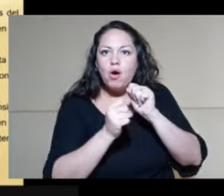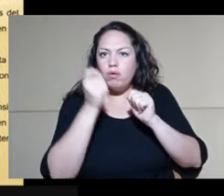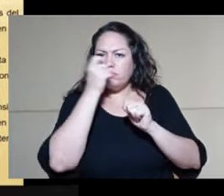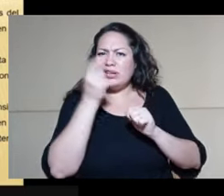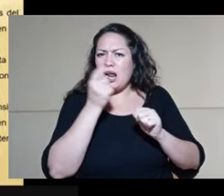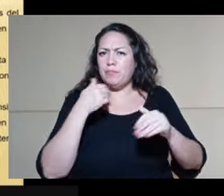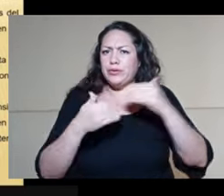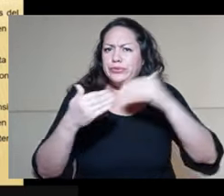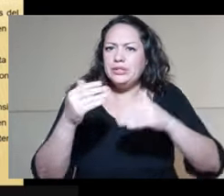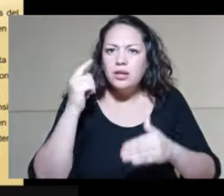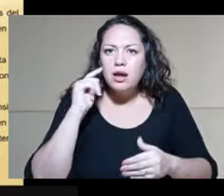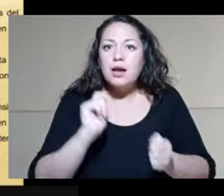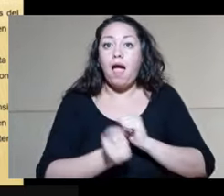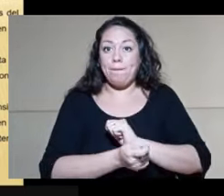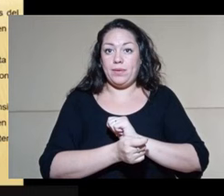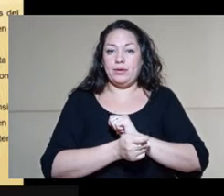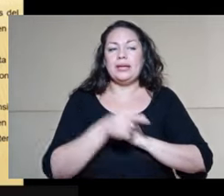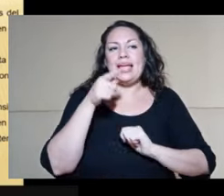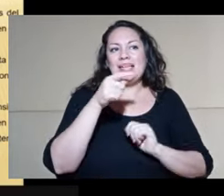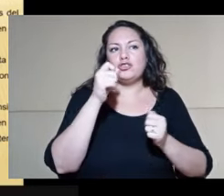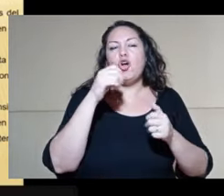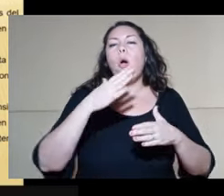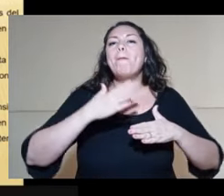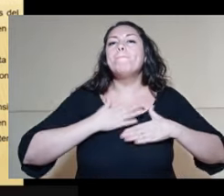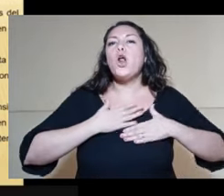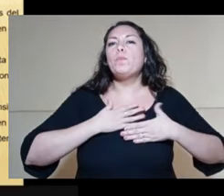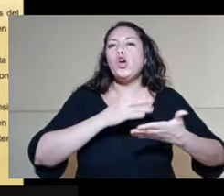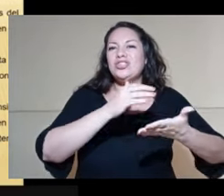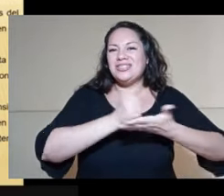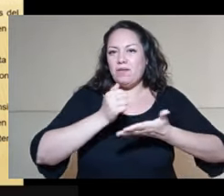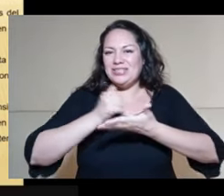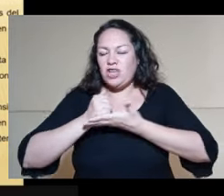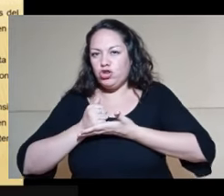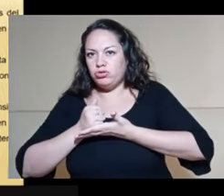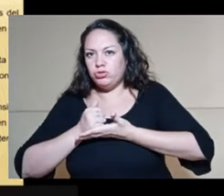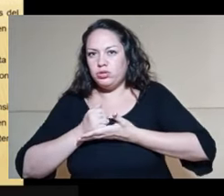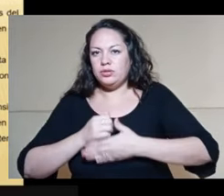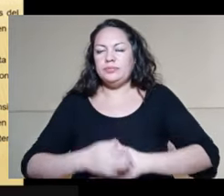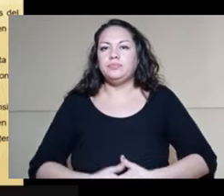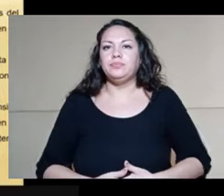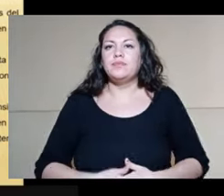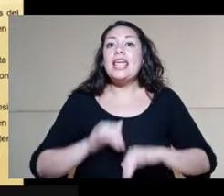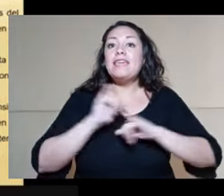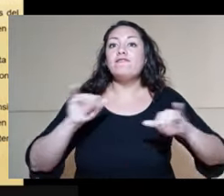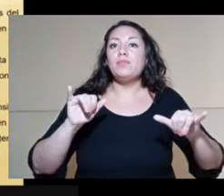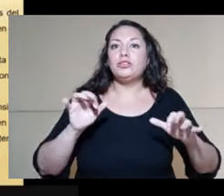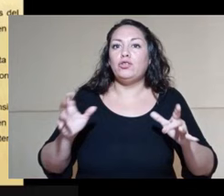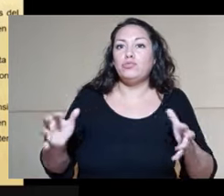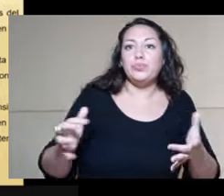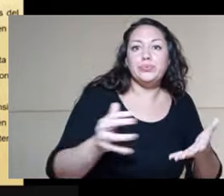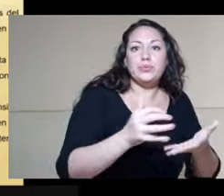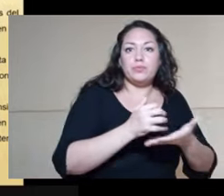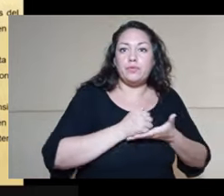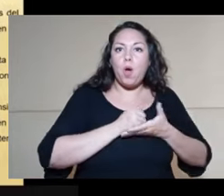yo hacía una aceleración lineal era el utrículo y el sacro. Entonces, toda esta propiocepción, que es la que